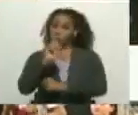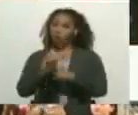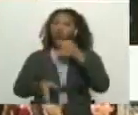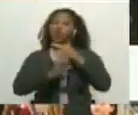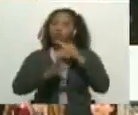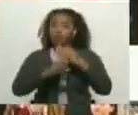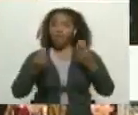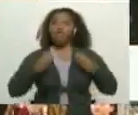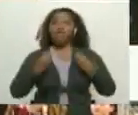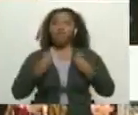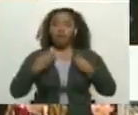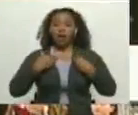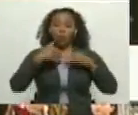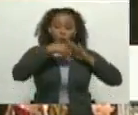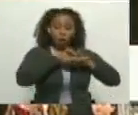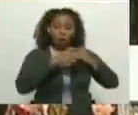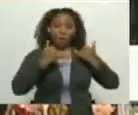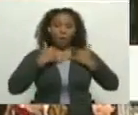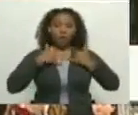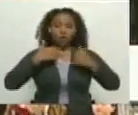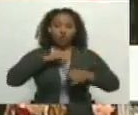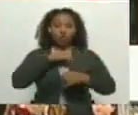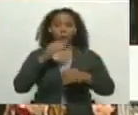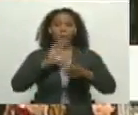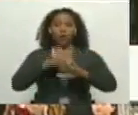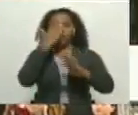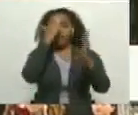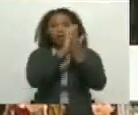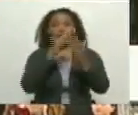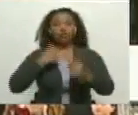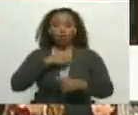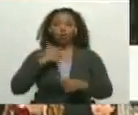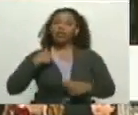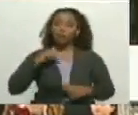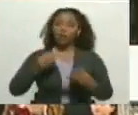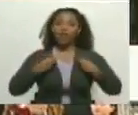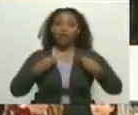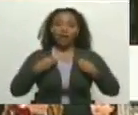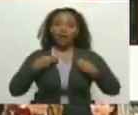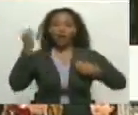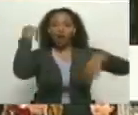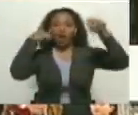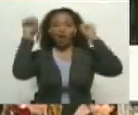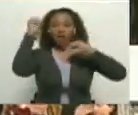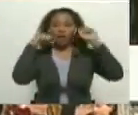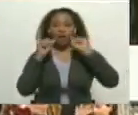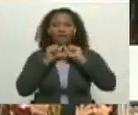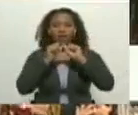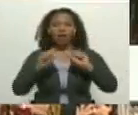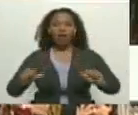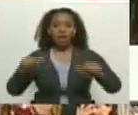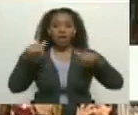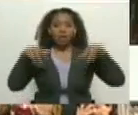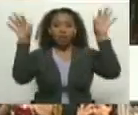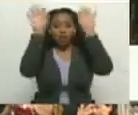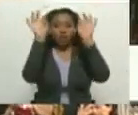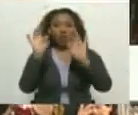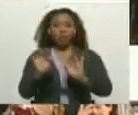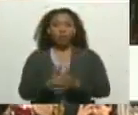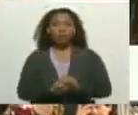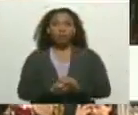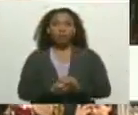vive en nosotros, porque para enfrentar el imperialismo nosotros tenemos que vivir en rebelión permanente. Y esta fase